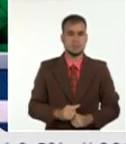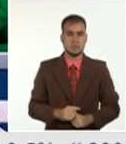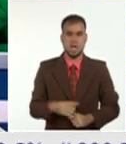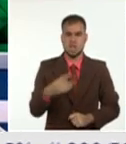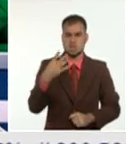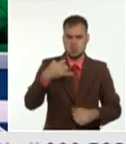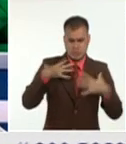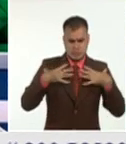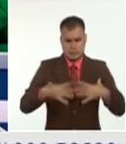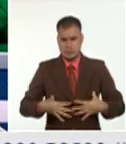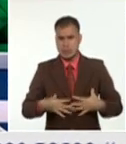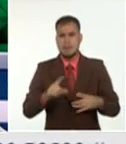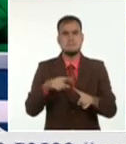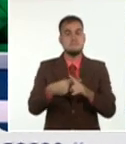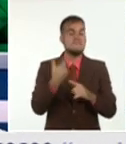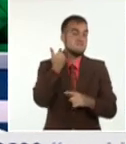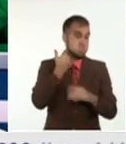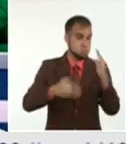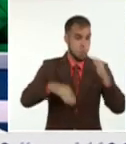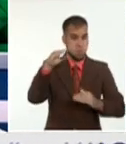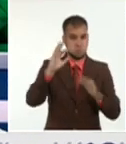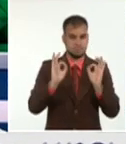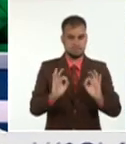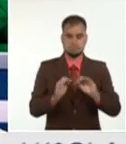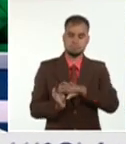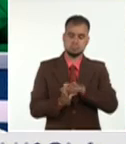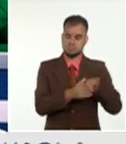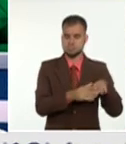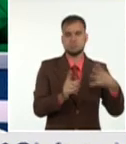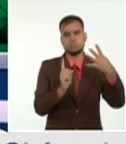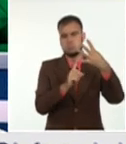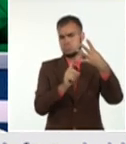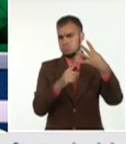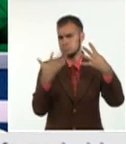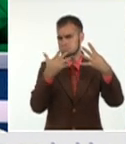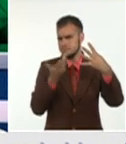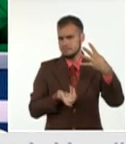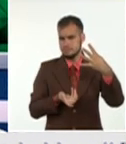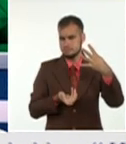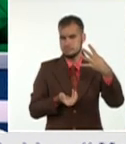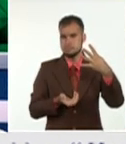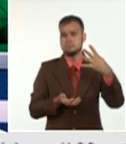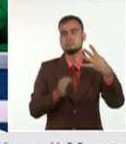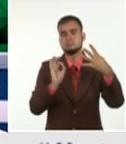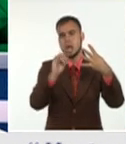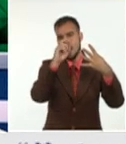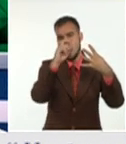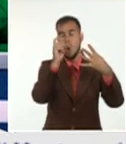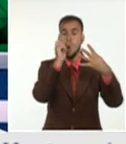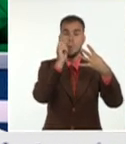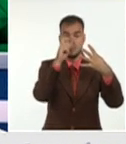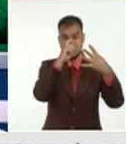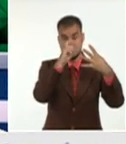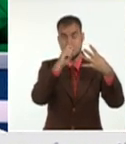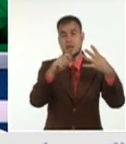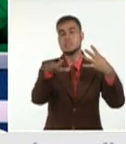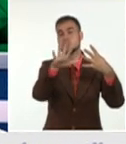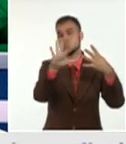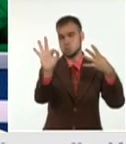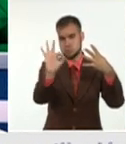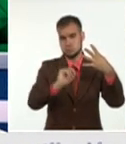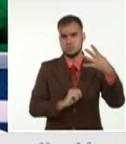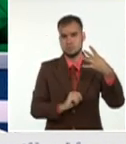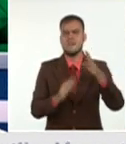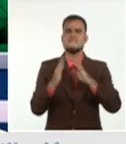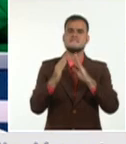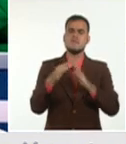fiebre. Y fallece un paciente también relativamente joven, 58 años de edad, del municipio de La